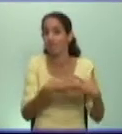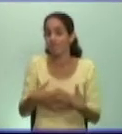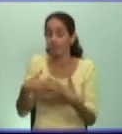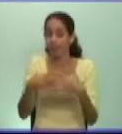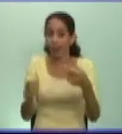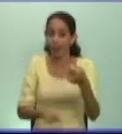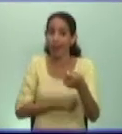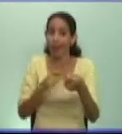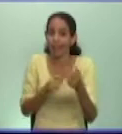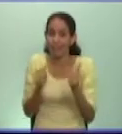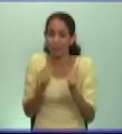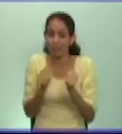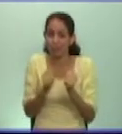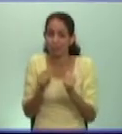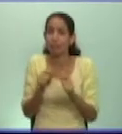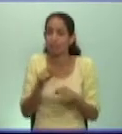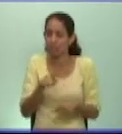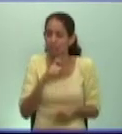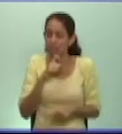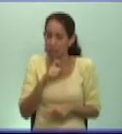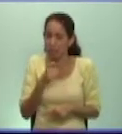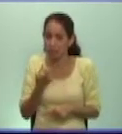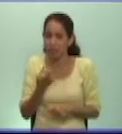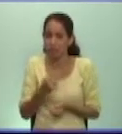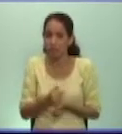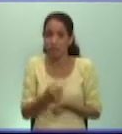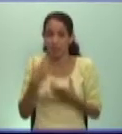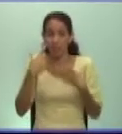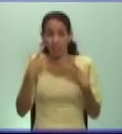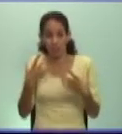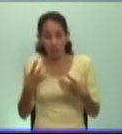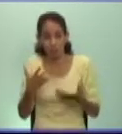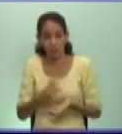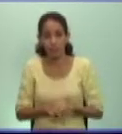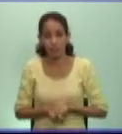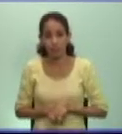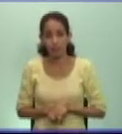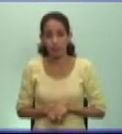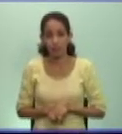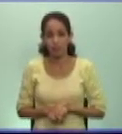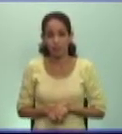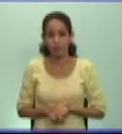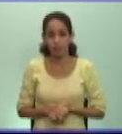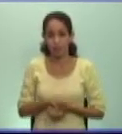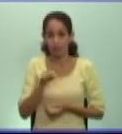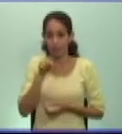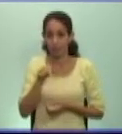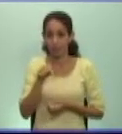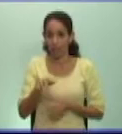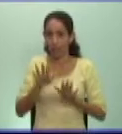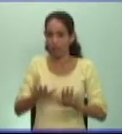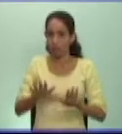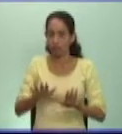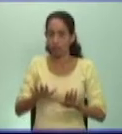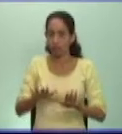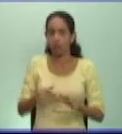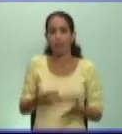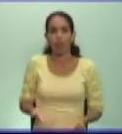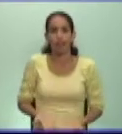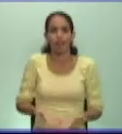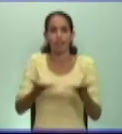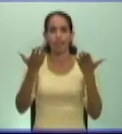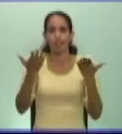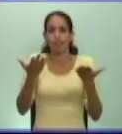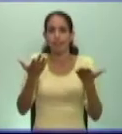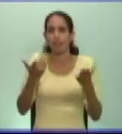desde el punto de vista del control por parte del gobierno de toda la realidad. Un freno al desarrollo de los partidos